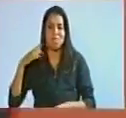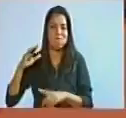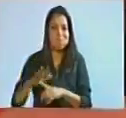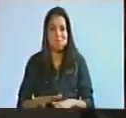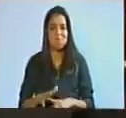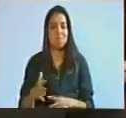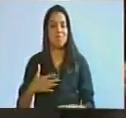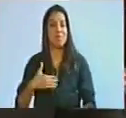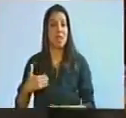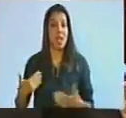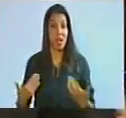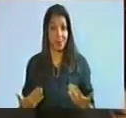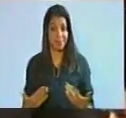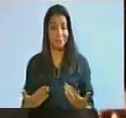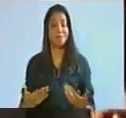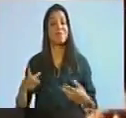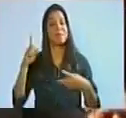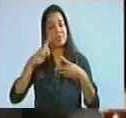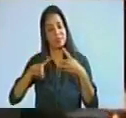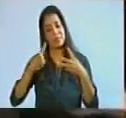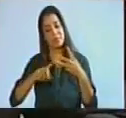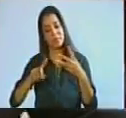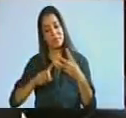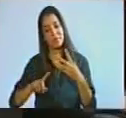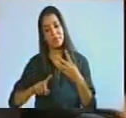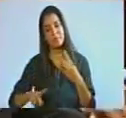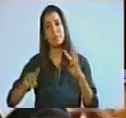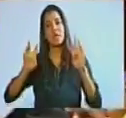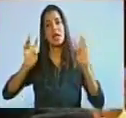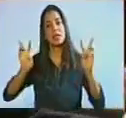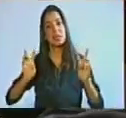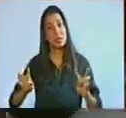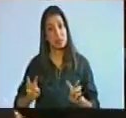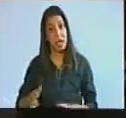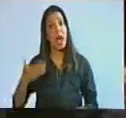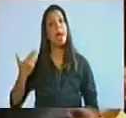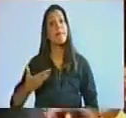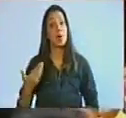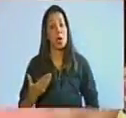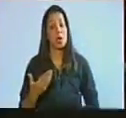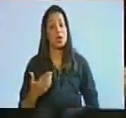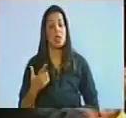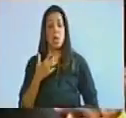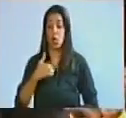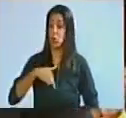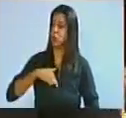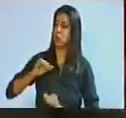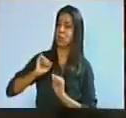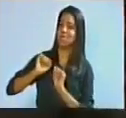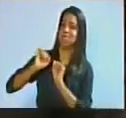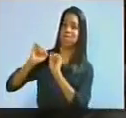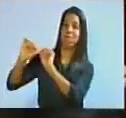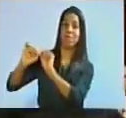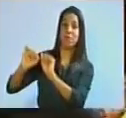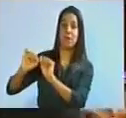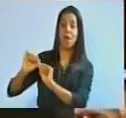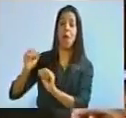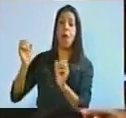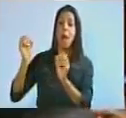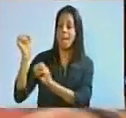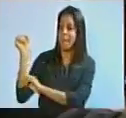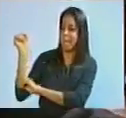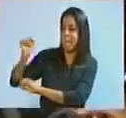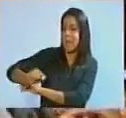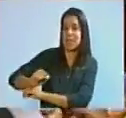Son elementos fundamentales y, por supuesto, que enfrentar todo esto y derrotar o superar